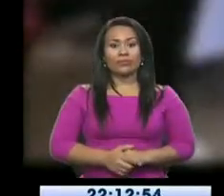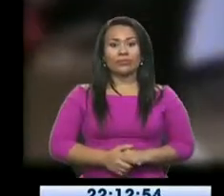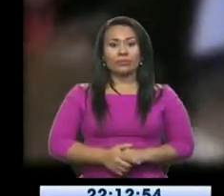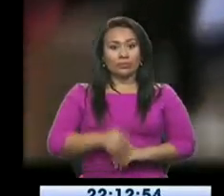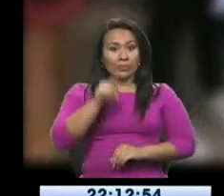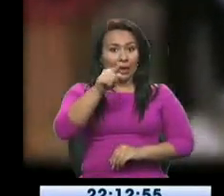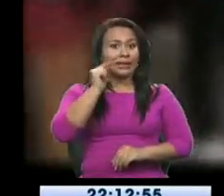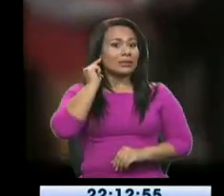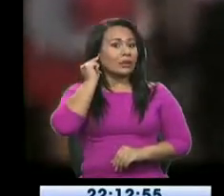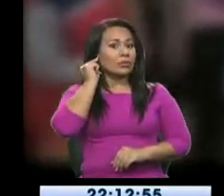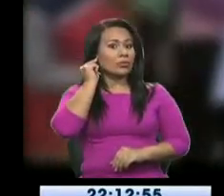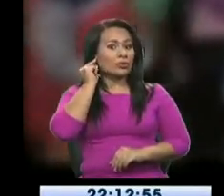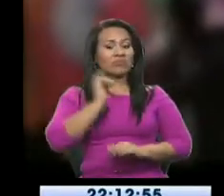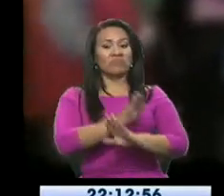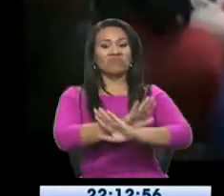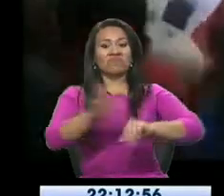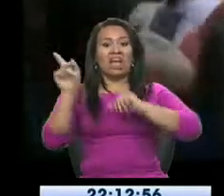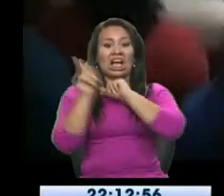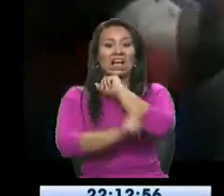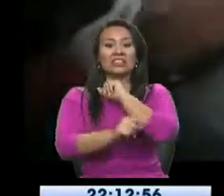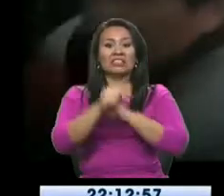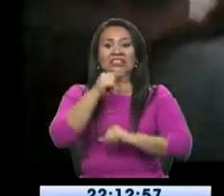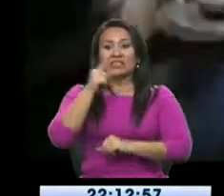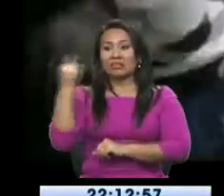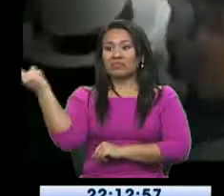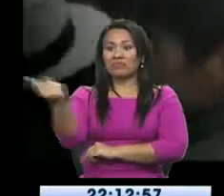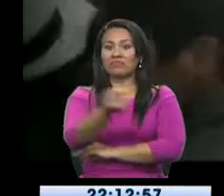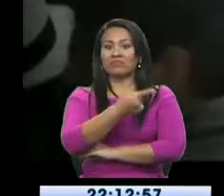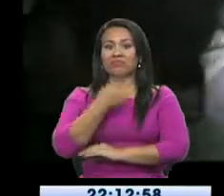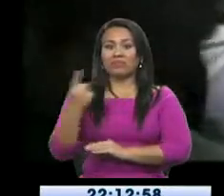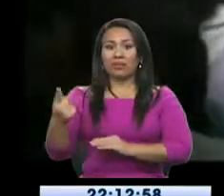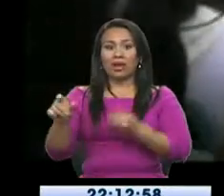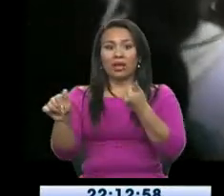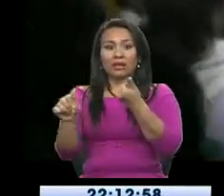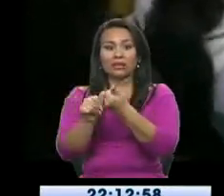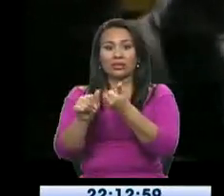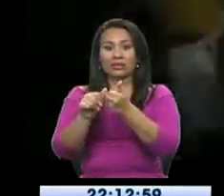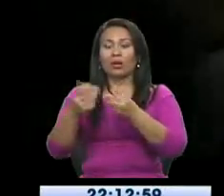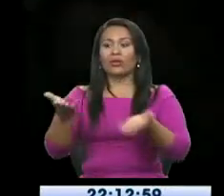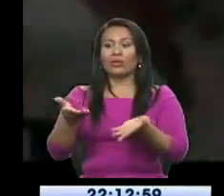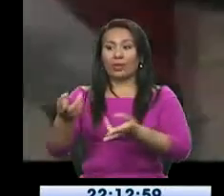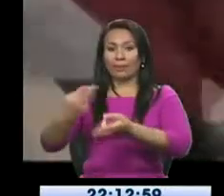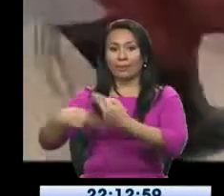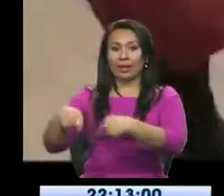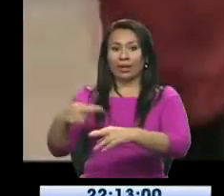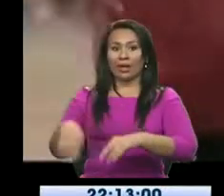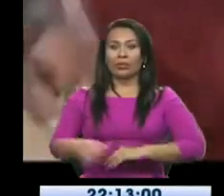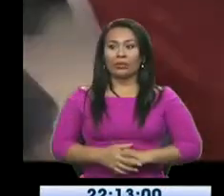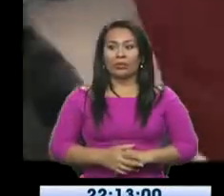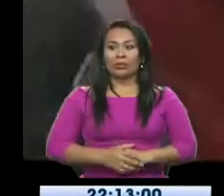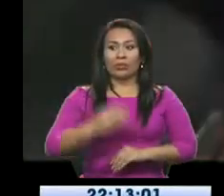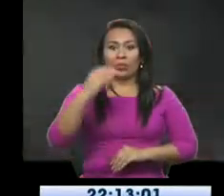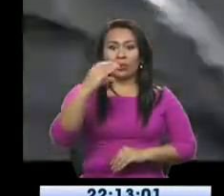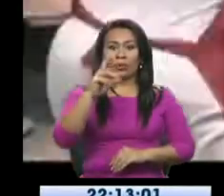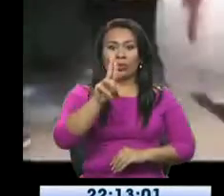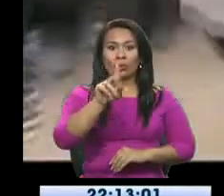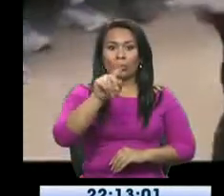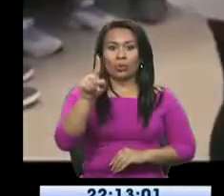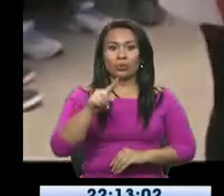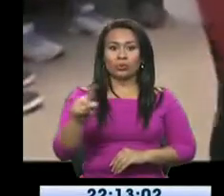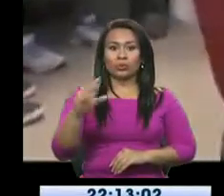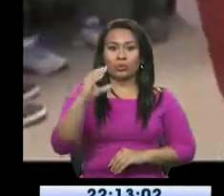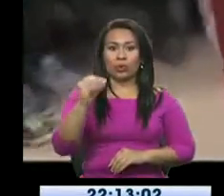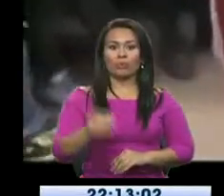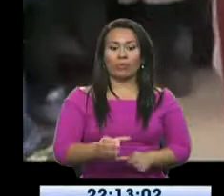Esta mujer recibió el castigo de las rondas urbanas de la zona de San Jerónimo en el Cusco. Y es que luego de atarla a un poste,